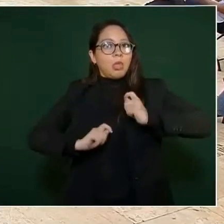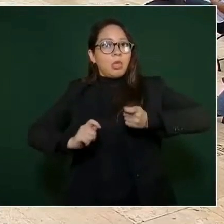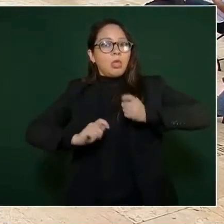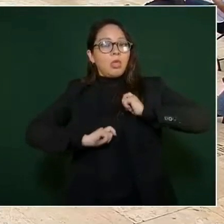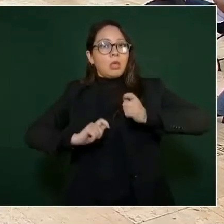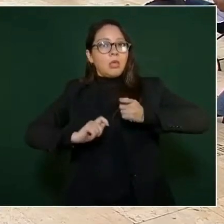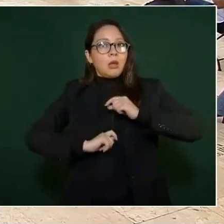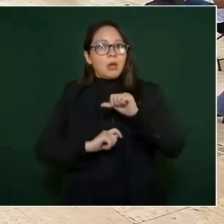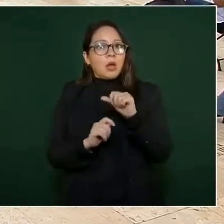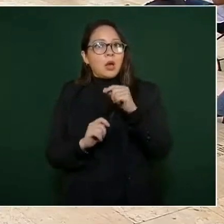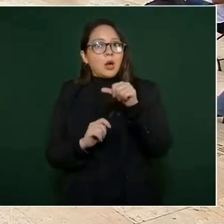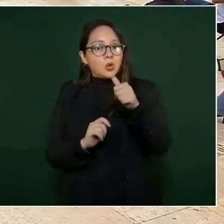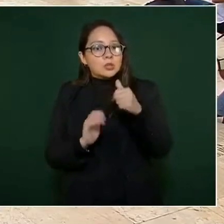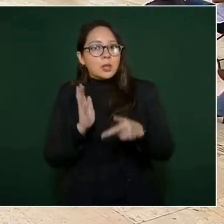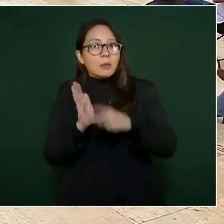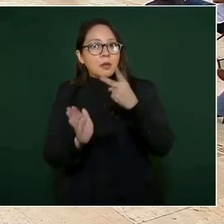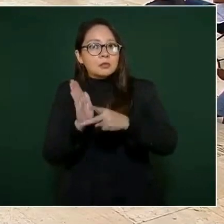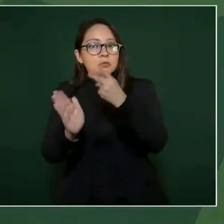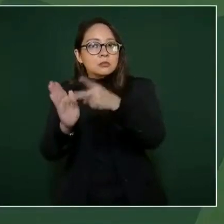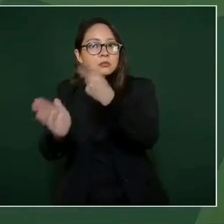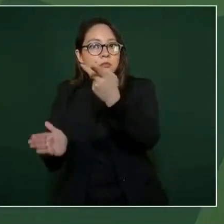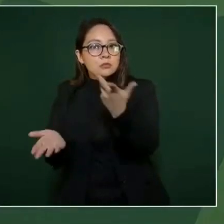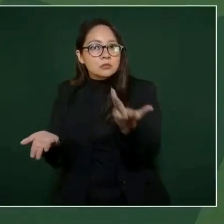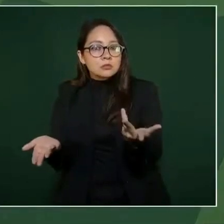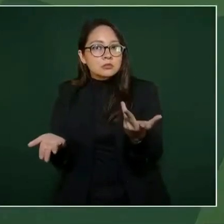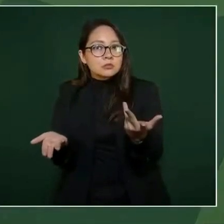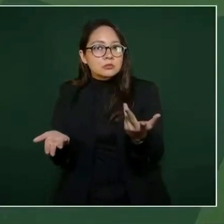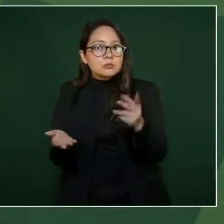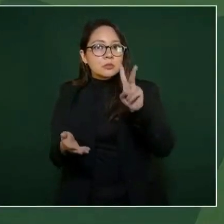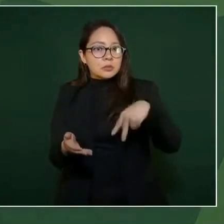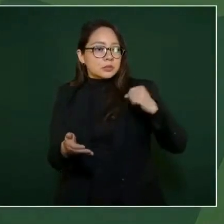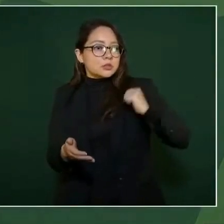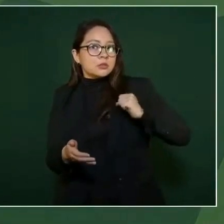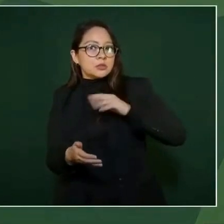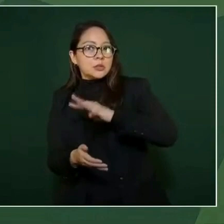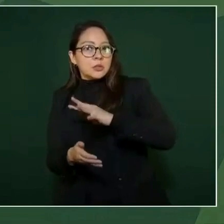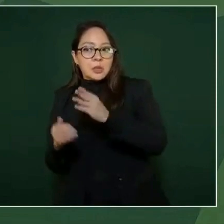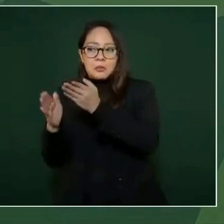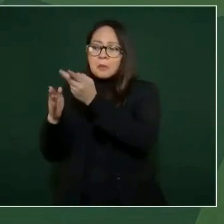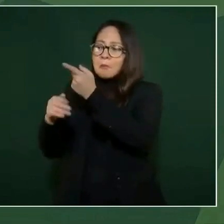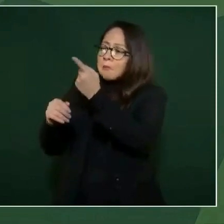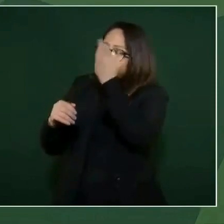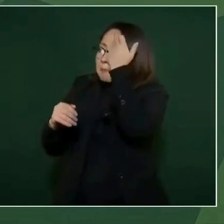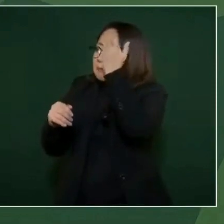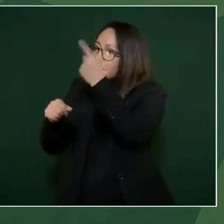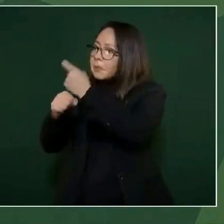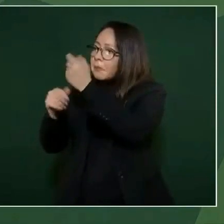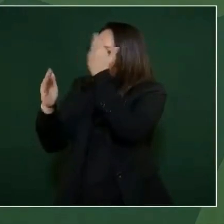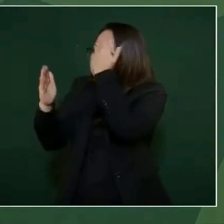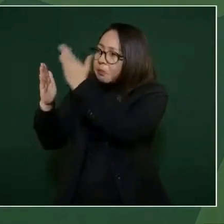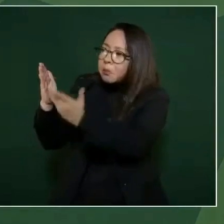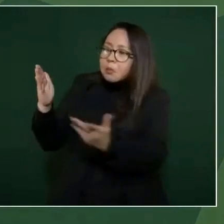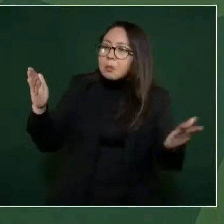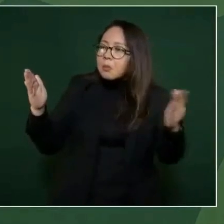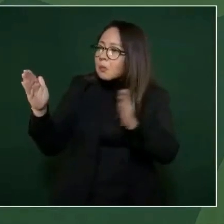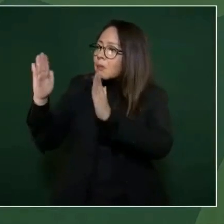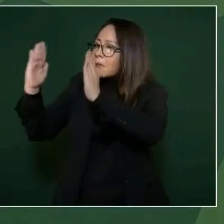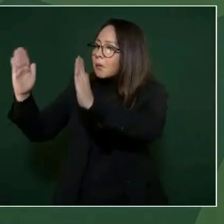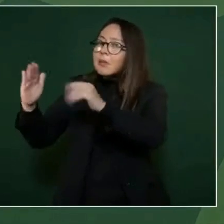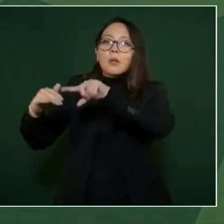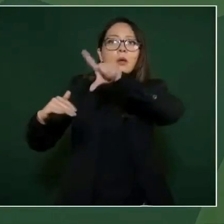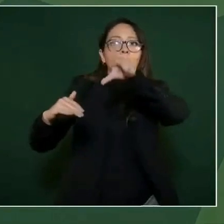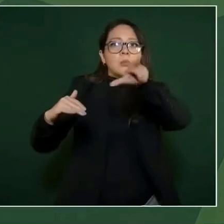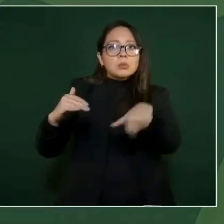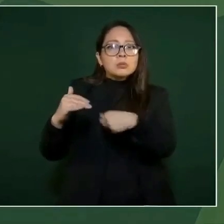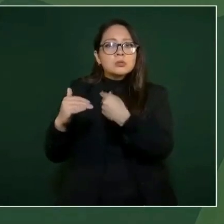la primera mitad del siglo XIX. Y luego otro paisano